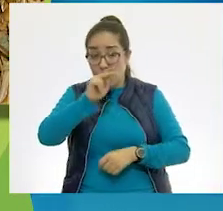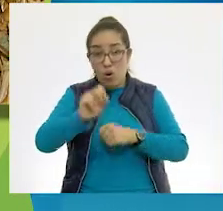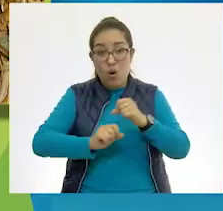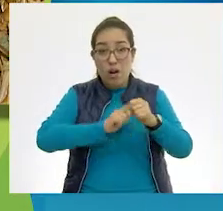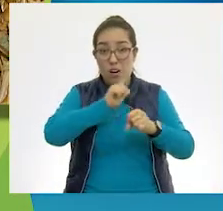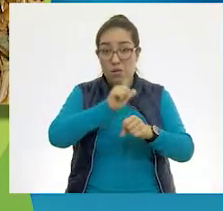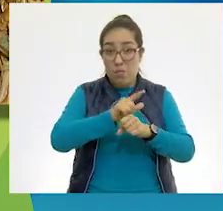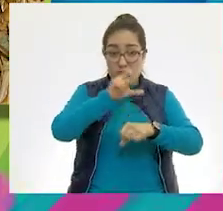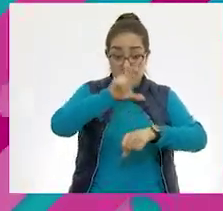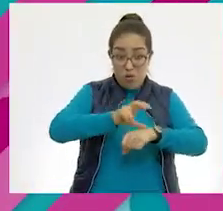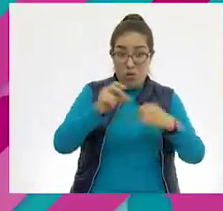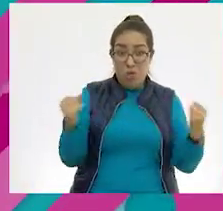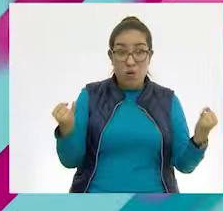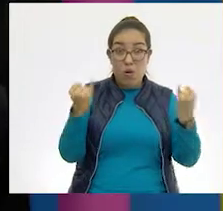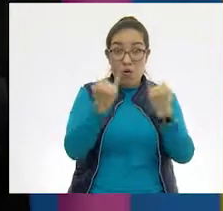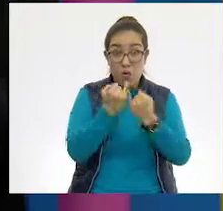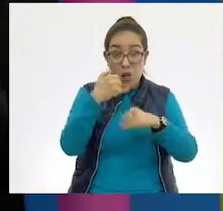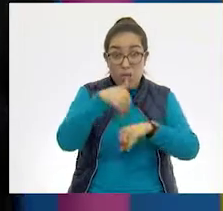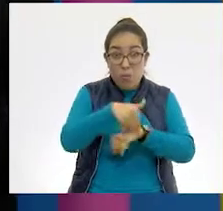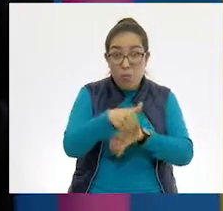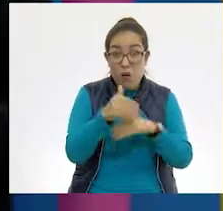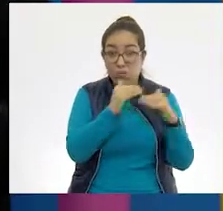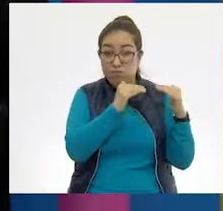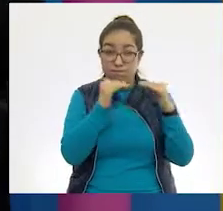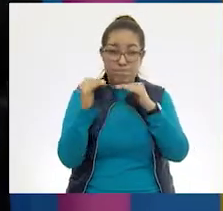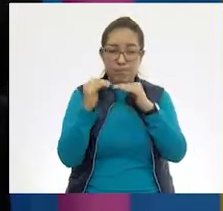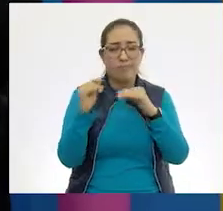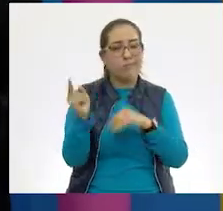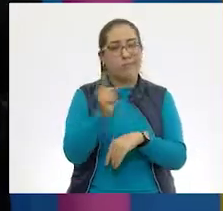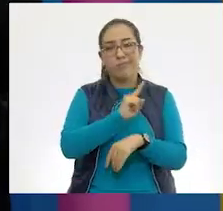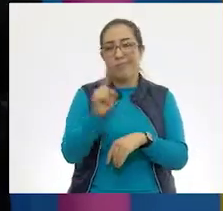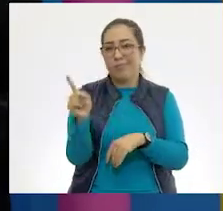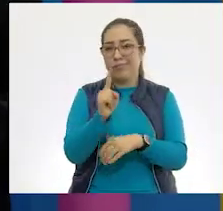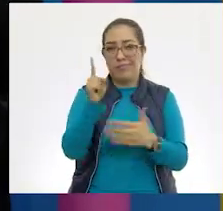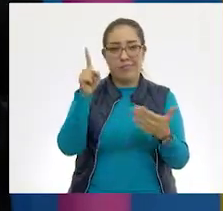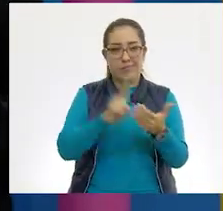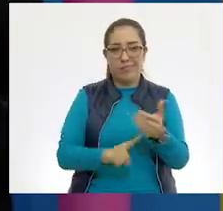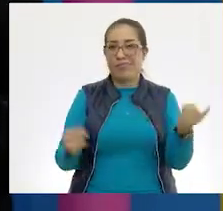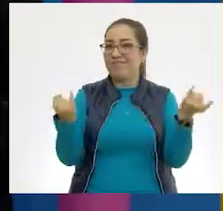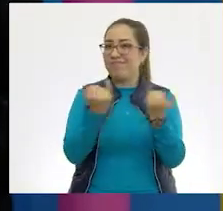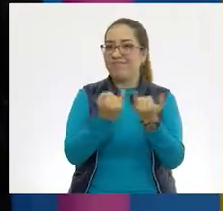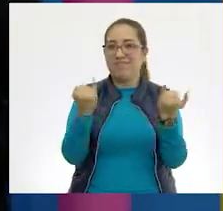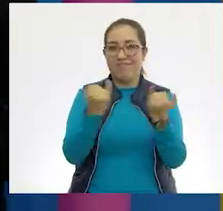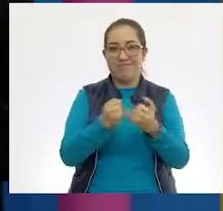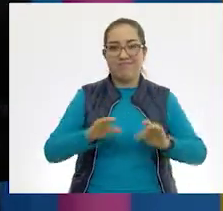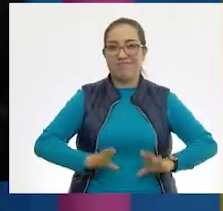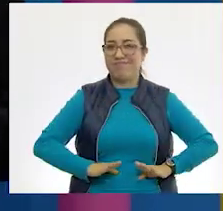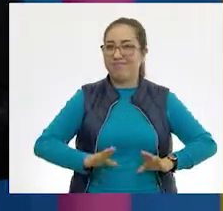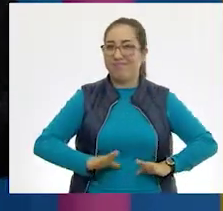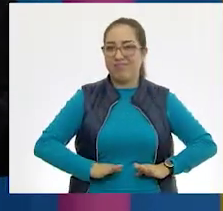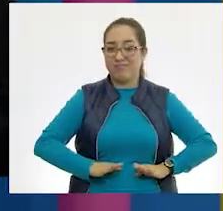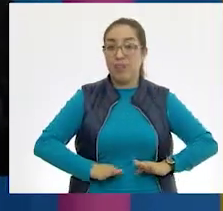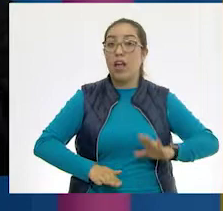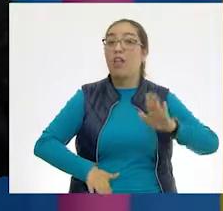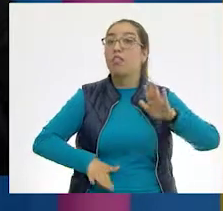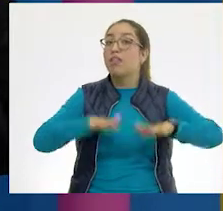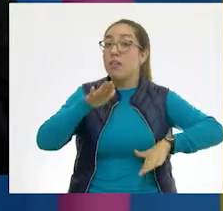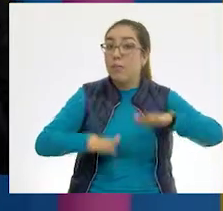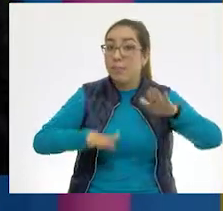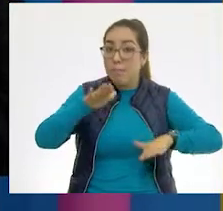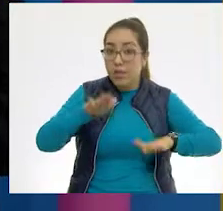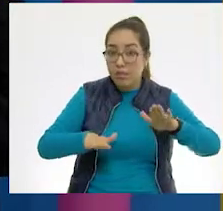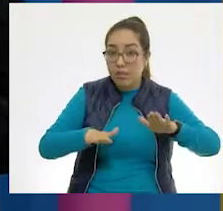la misma cantidad de huevos, ni tienen la misma composición o tamaño. Eso depende de qué tanta